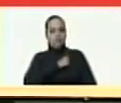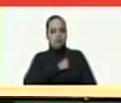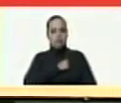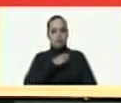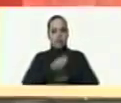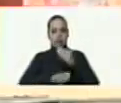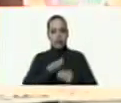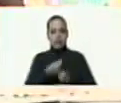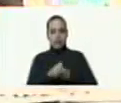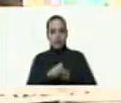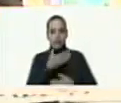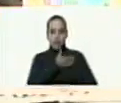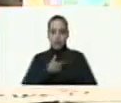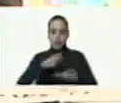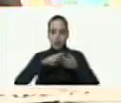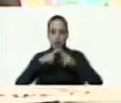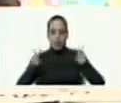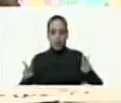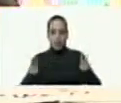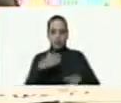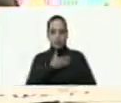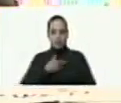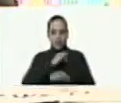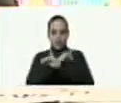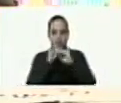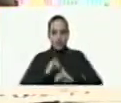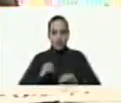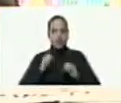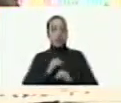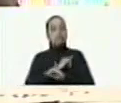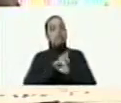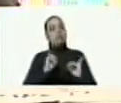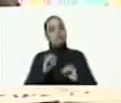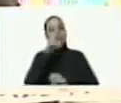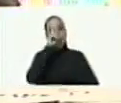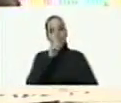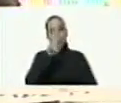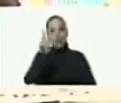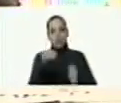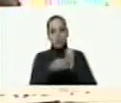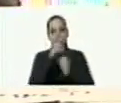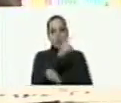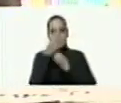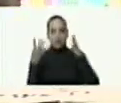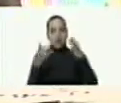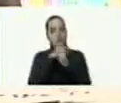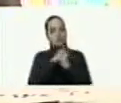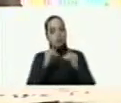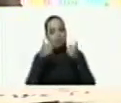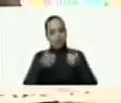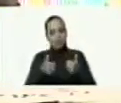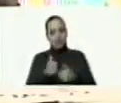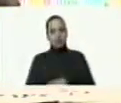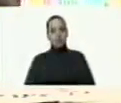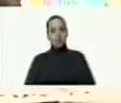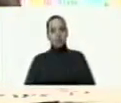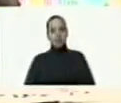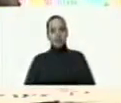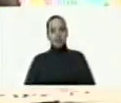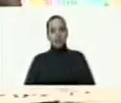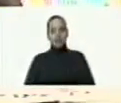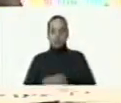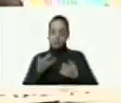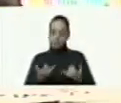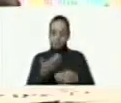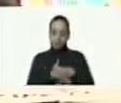como queremos la paz y la felicidad y terminar muy bien este año 2019, como lo estamos terminando, adelantamos